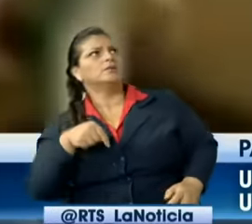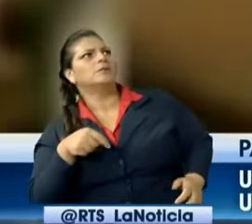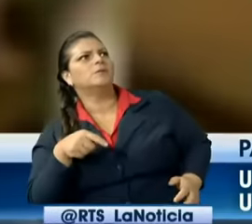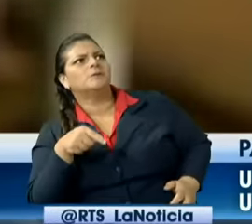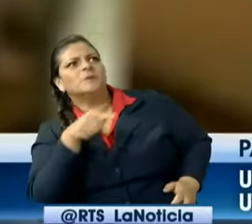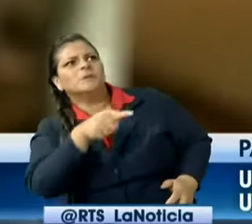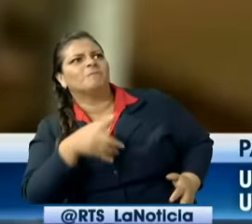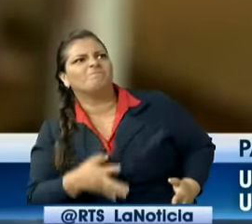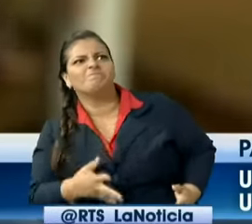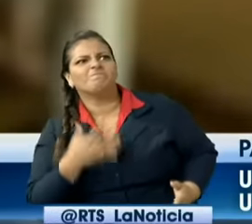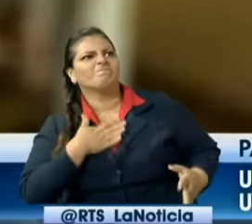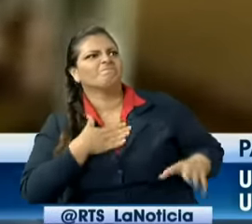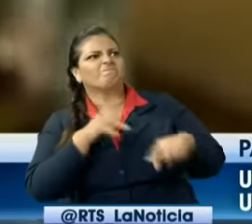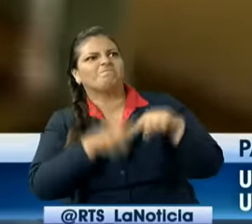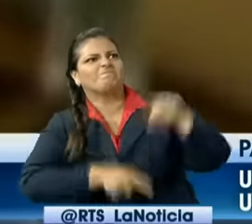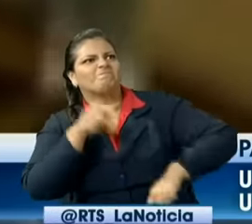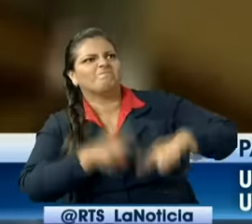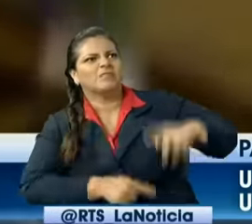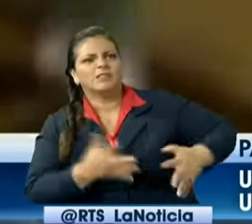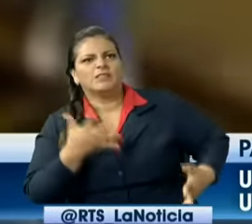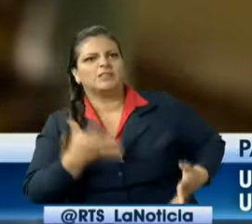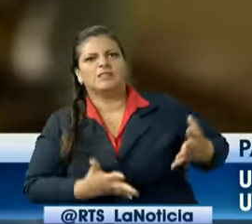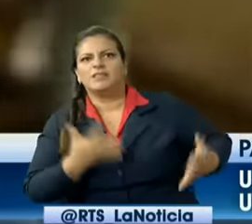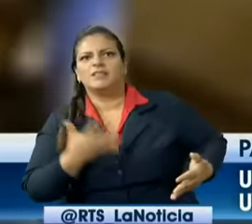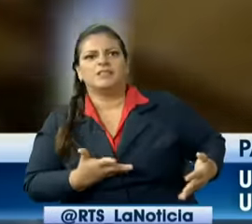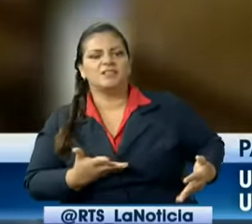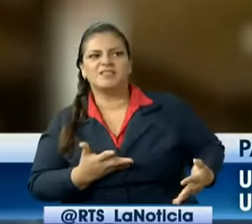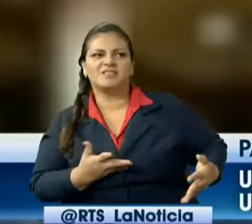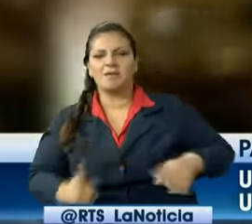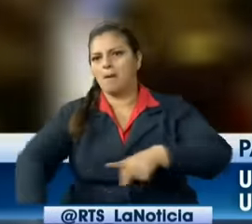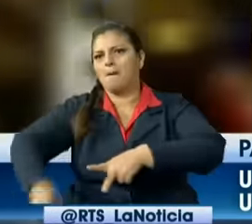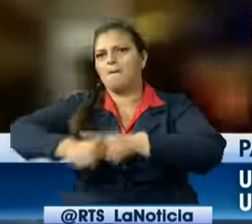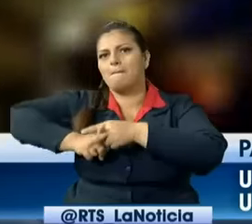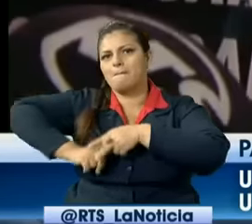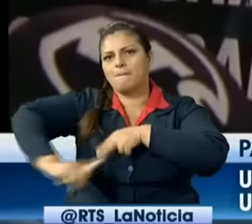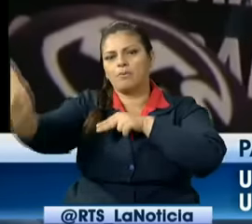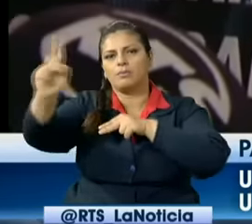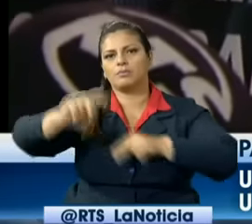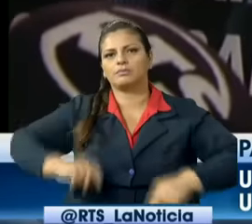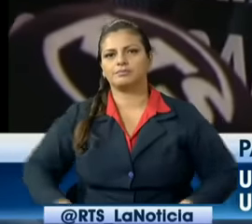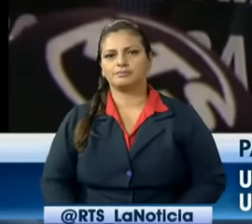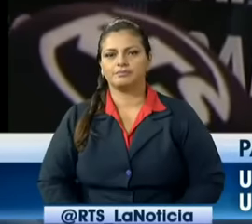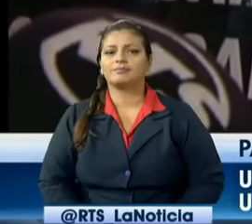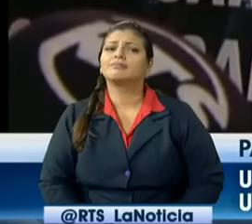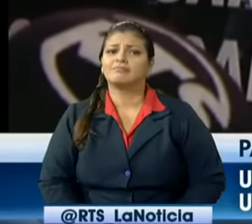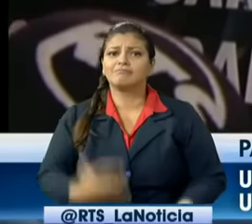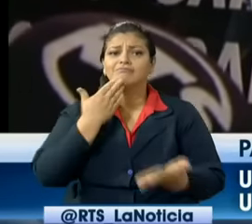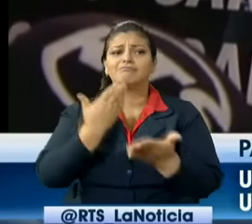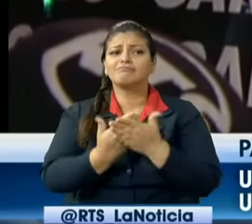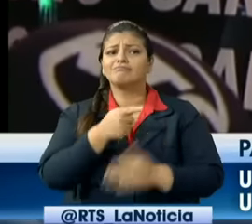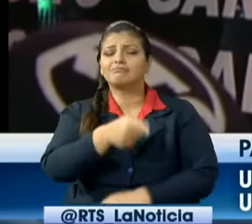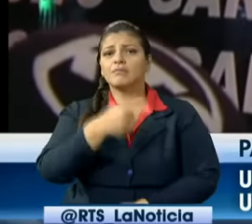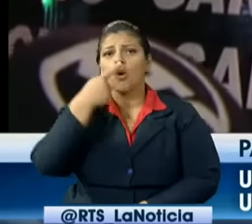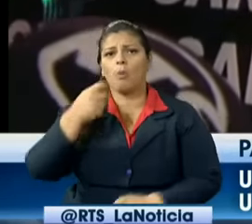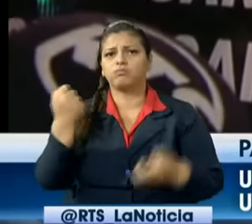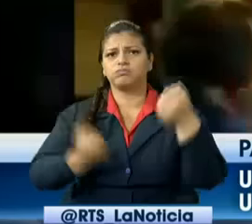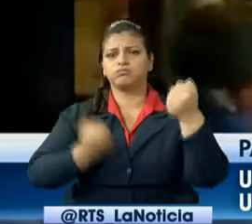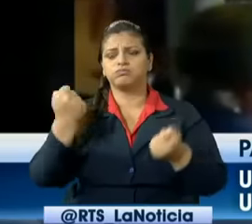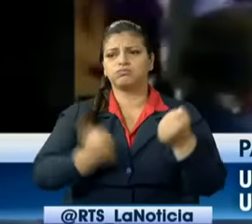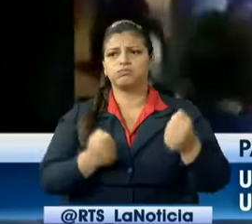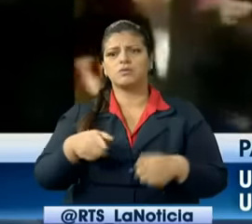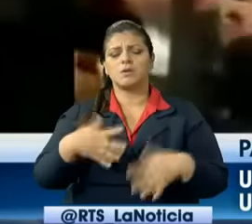vio una policía que venía. Gracias a la valentía del chofer que le cerró la puerta, no los dejó ir a los ladrones y uno de ellos le disparó al